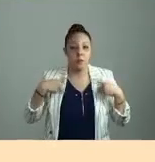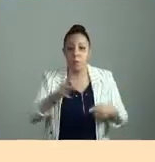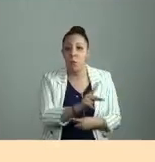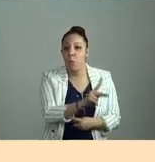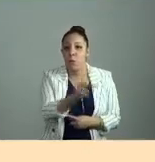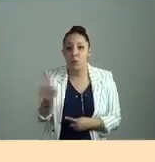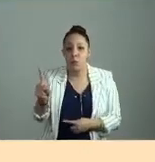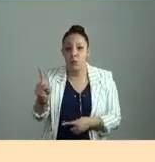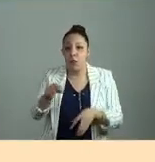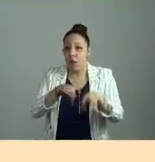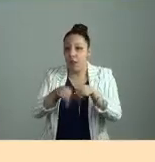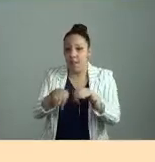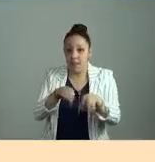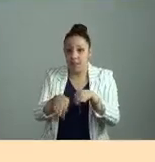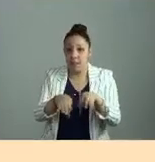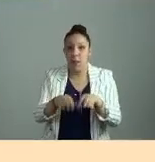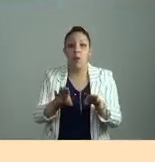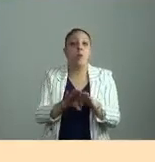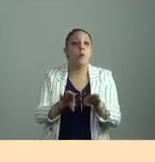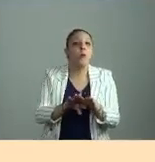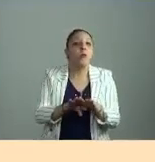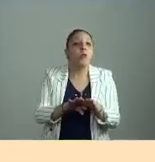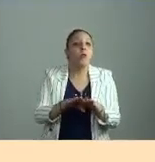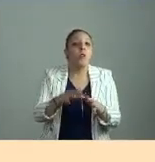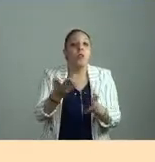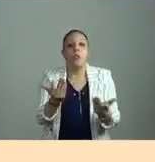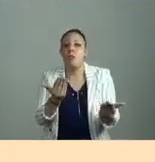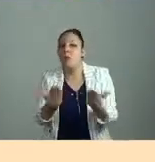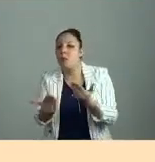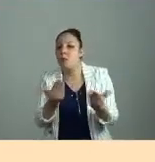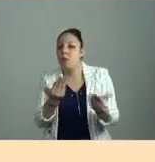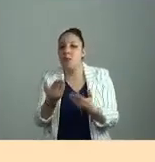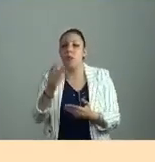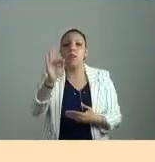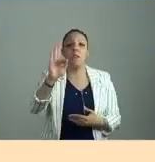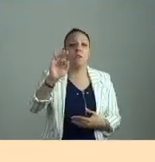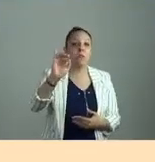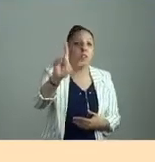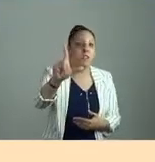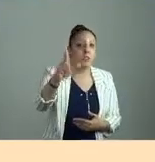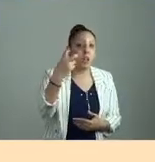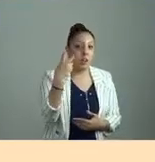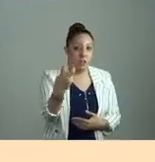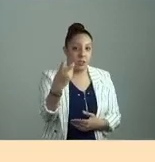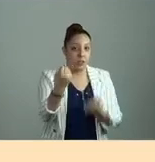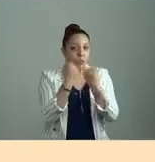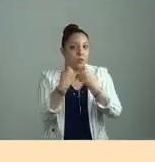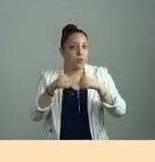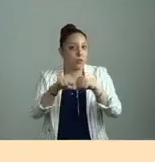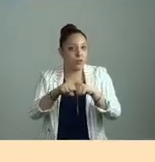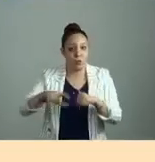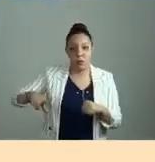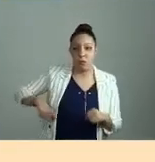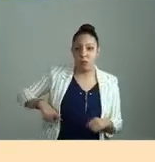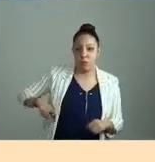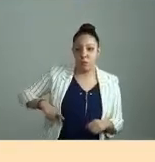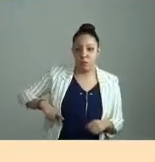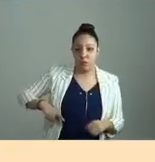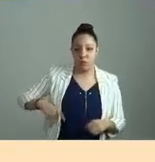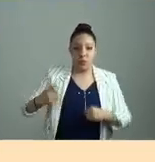sería una sociedad en la cual hay autogobierno bueno